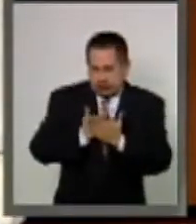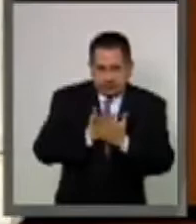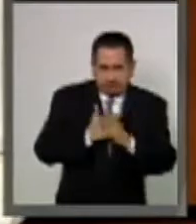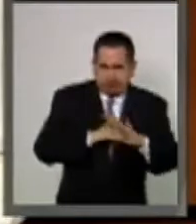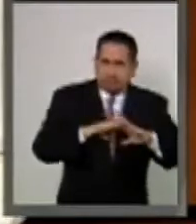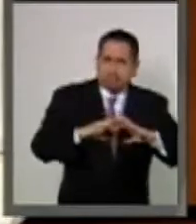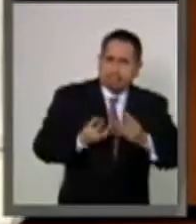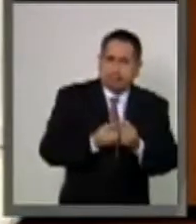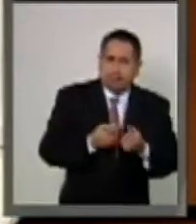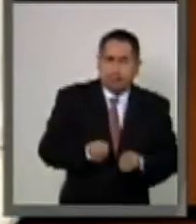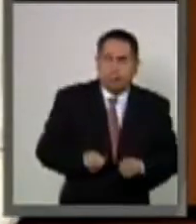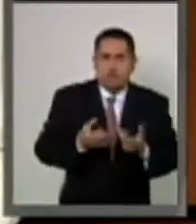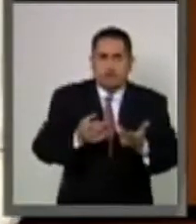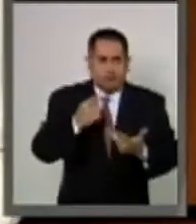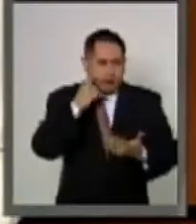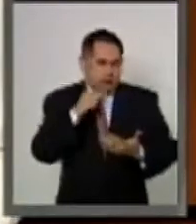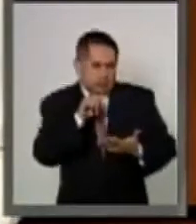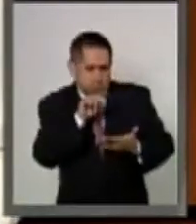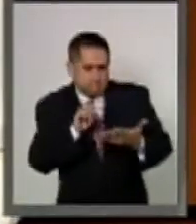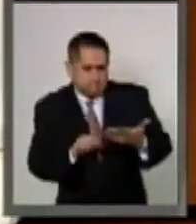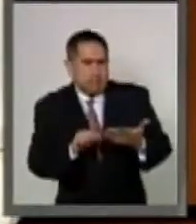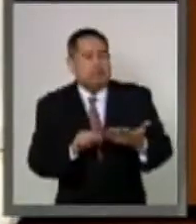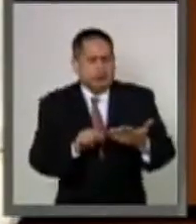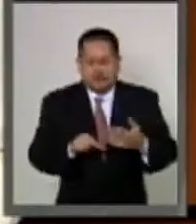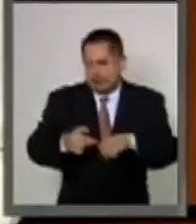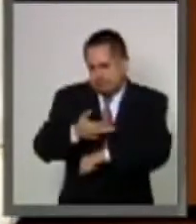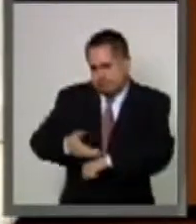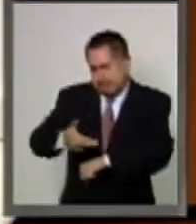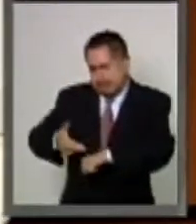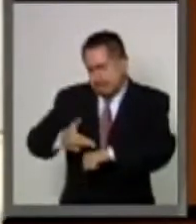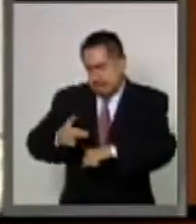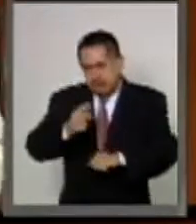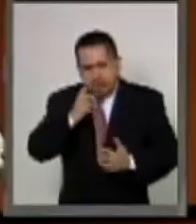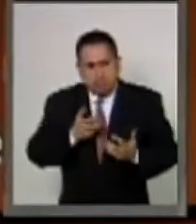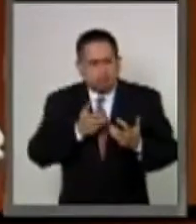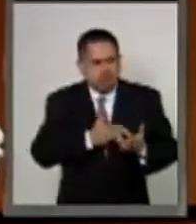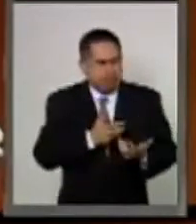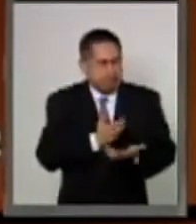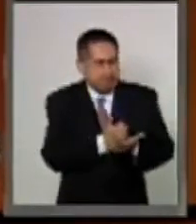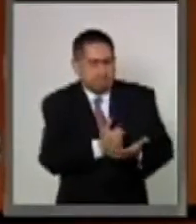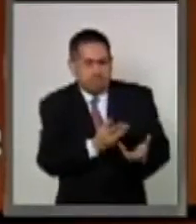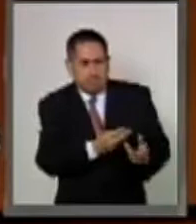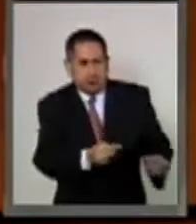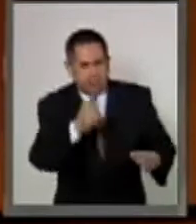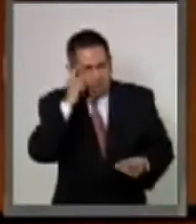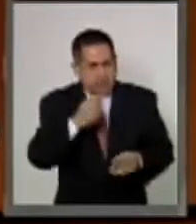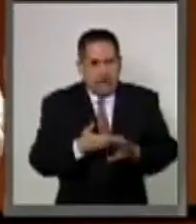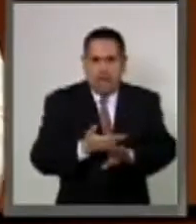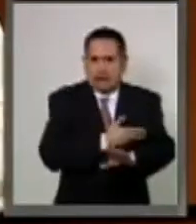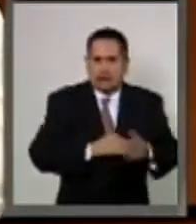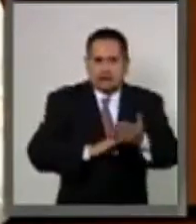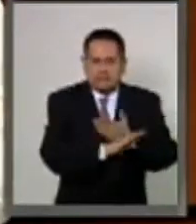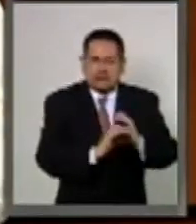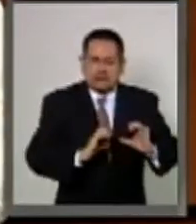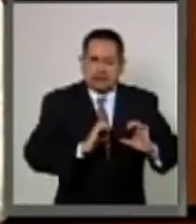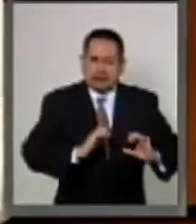medidas necesarias para dar solución a este problema y mejorar los métodos de prevención de la